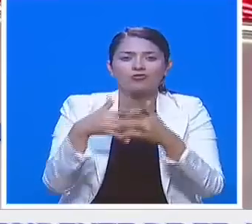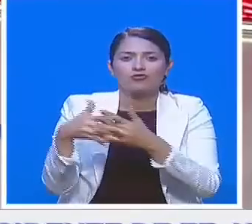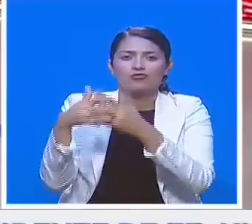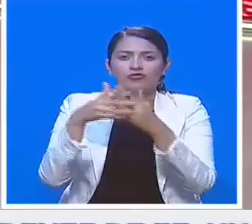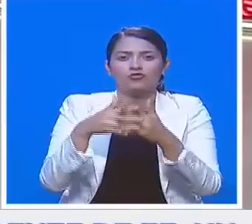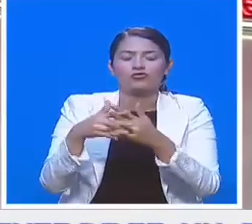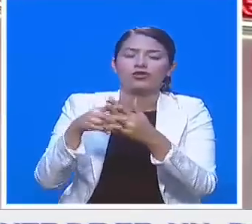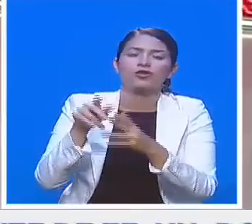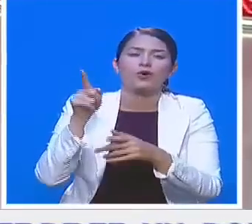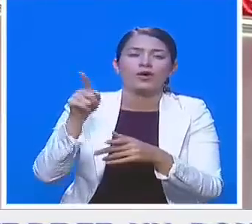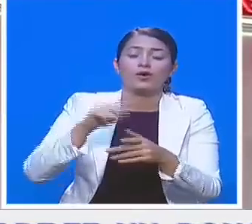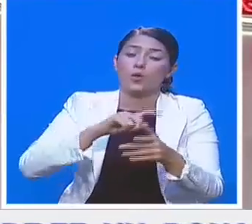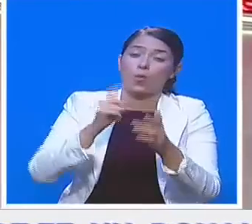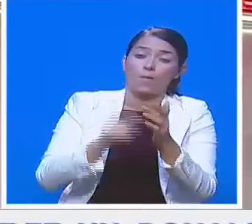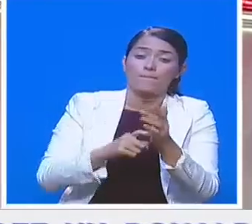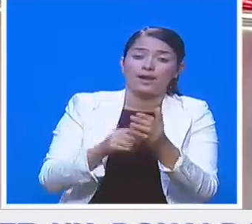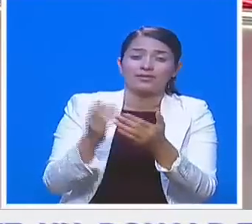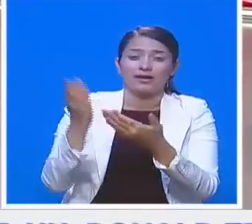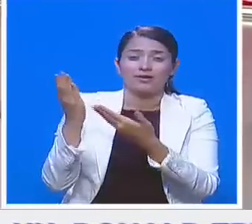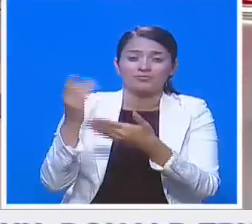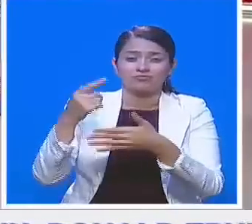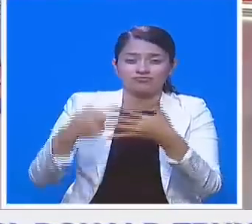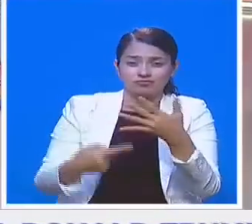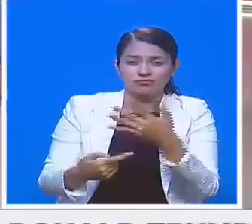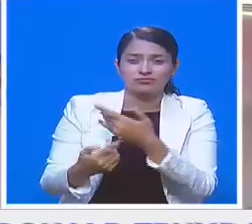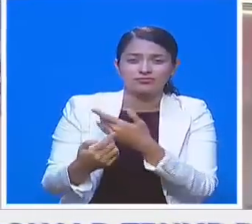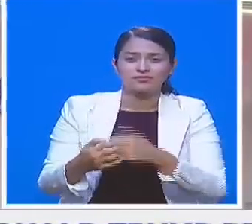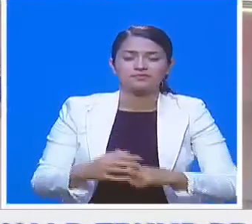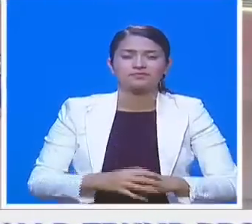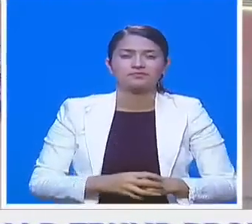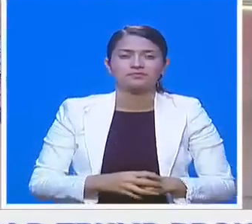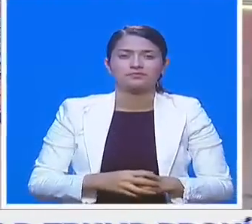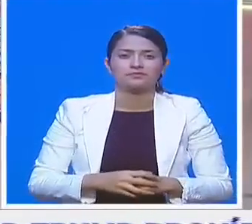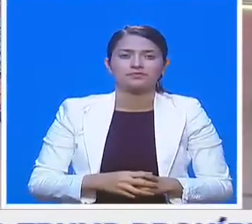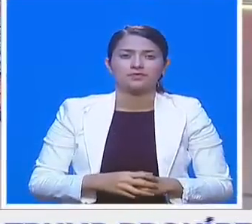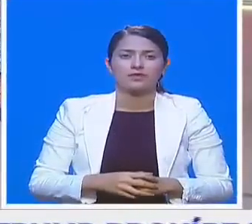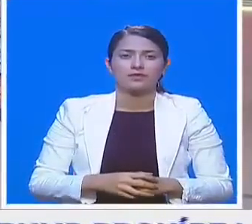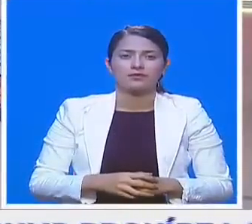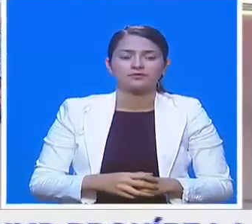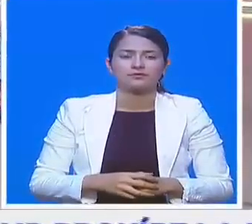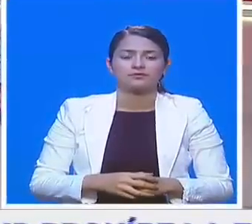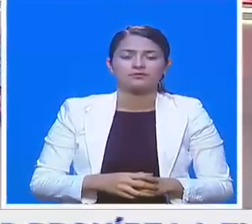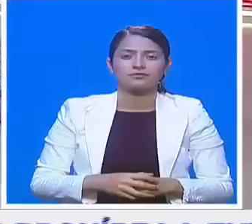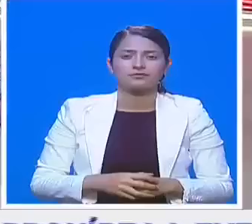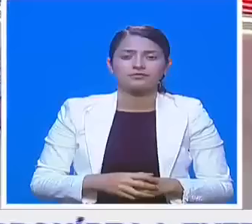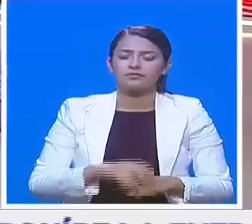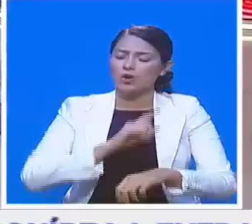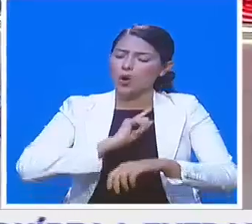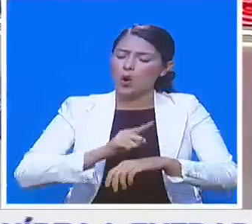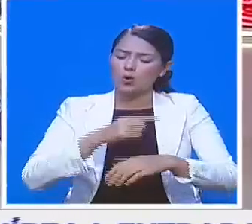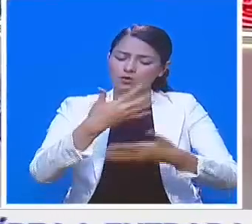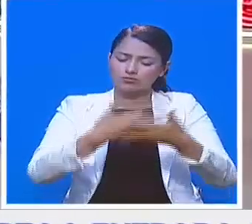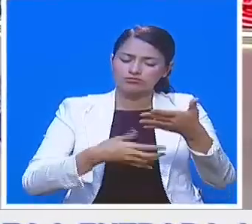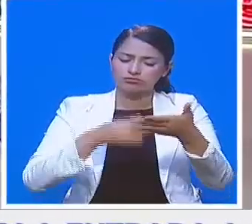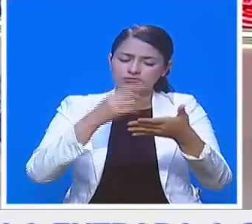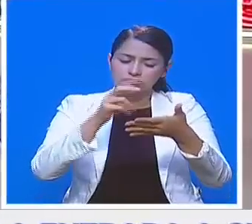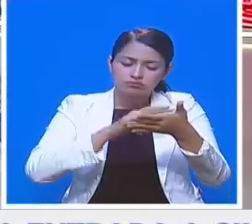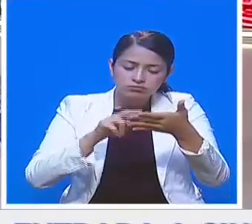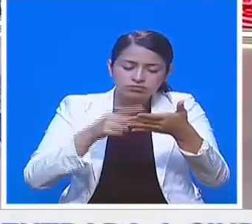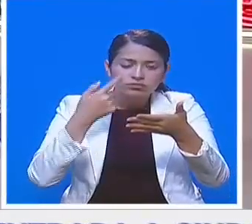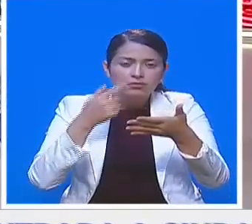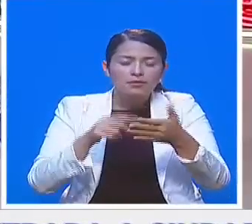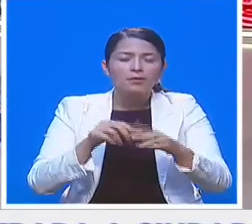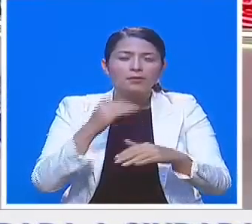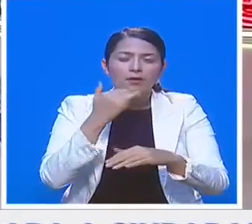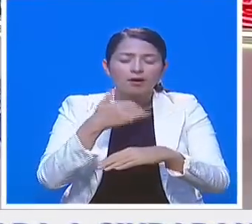Haití, Irán, Libia, Somalia, Sudán y Yemen. En esta orden ejecutiva agregan que se hará una revisión dentro de los siguientes